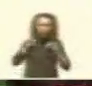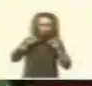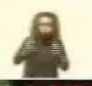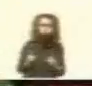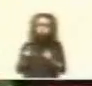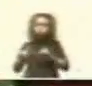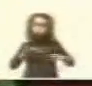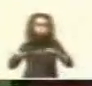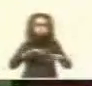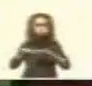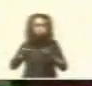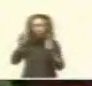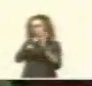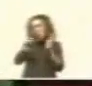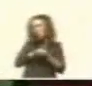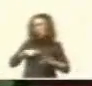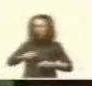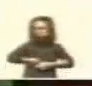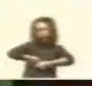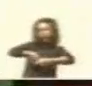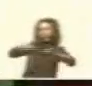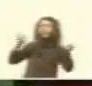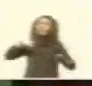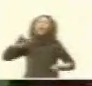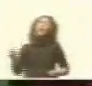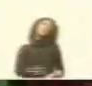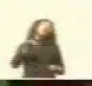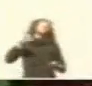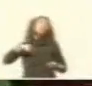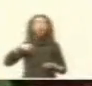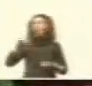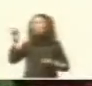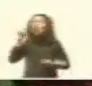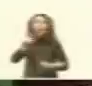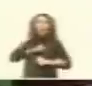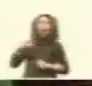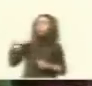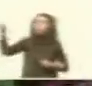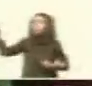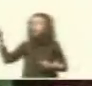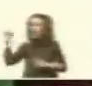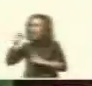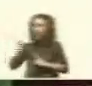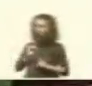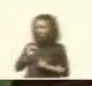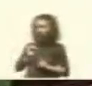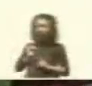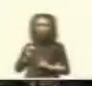el currículum, juro que estoy cansado. He buscado por todos lados, solo el paro me ha llamado. Yo